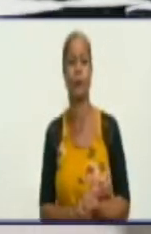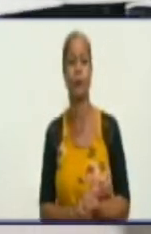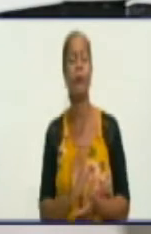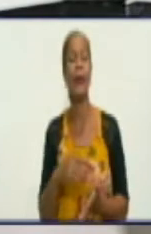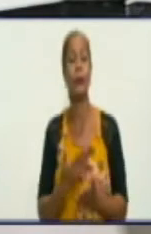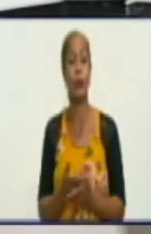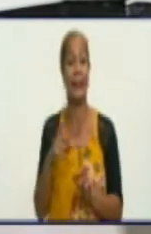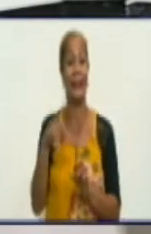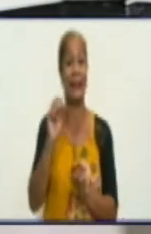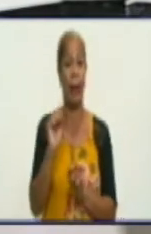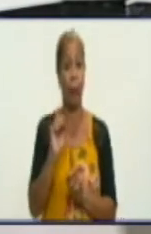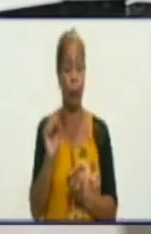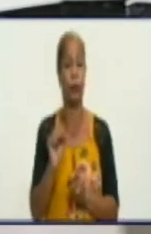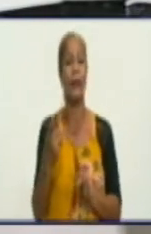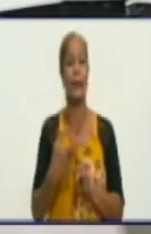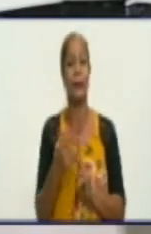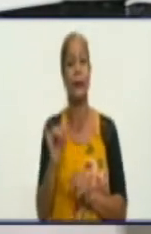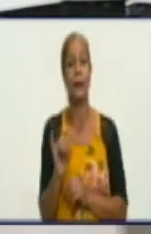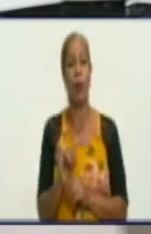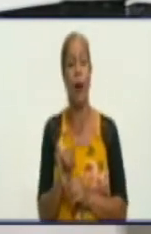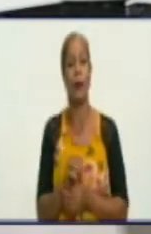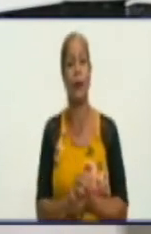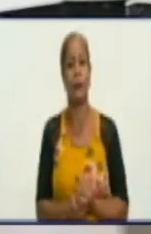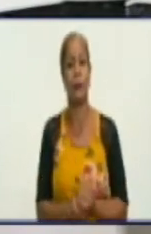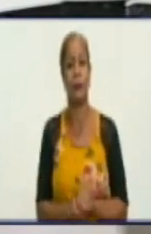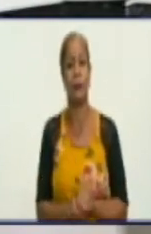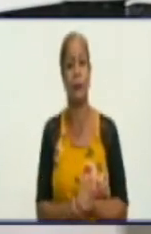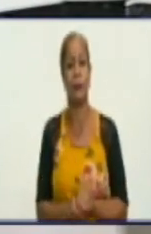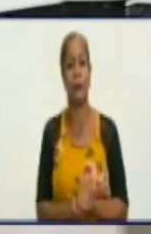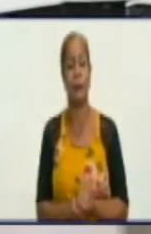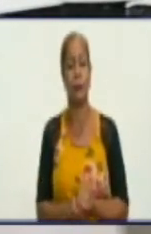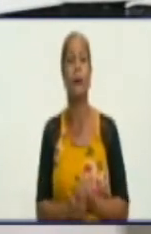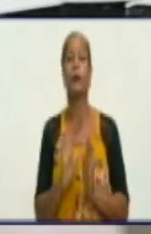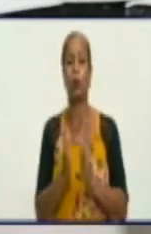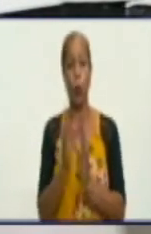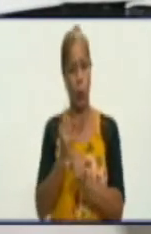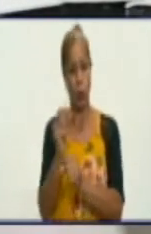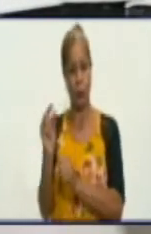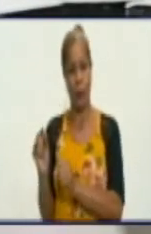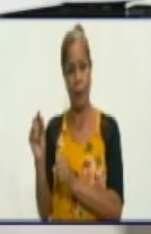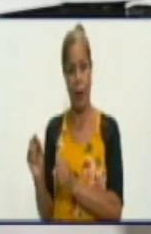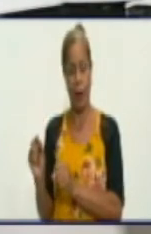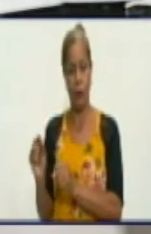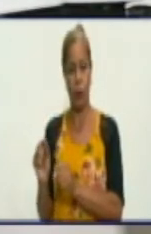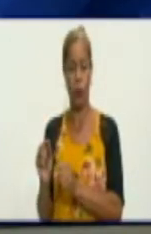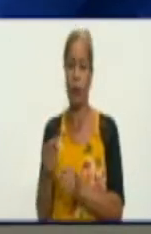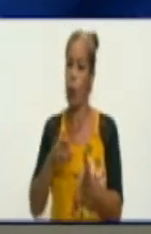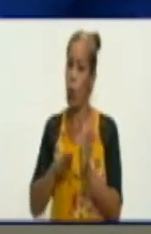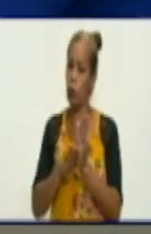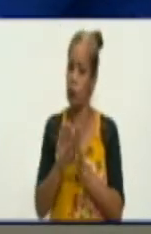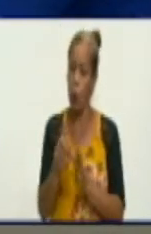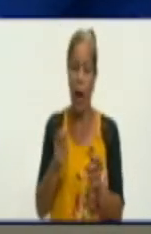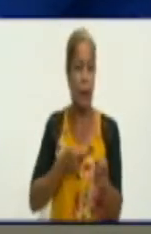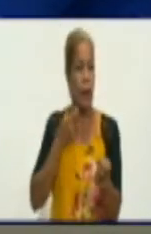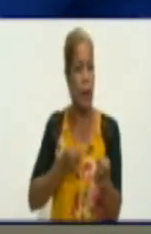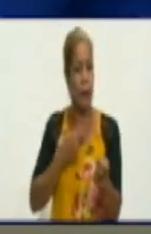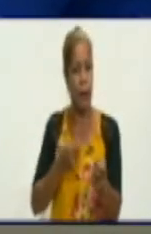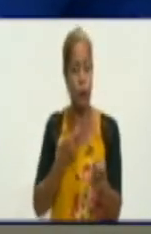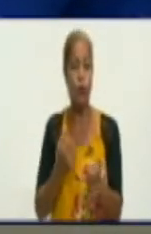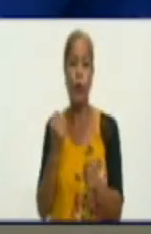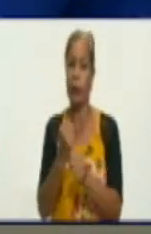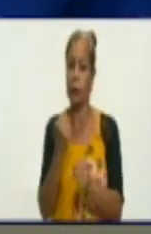primer momento, con la disposición de todos nuestros trabajadores en impulsar la lucha, o sea, el trabajo con